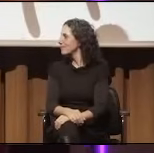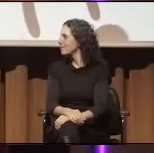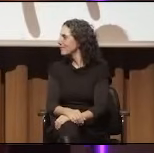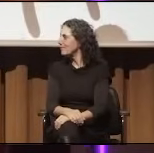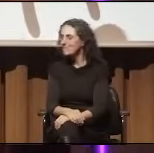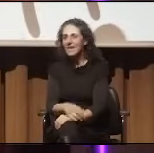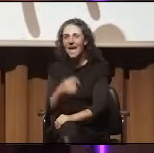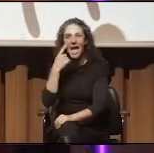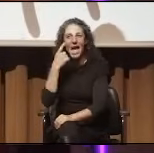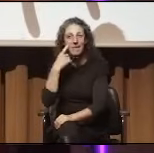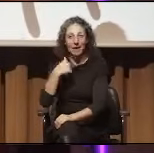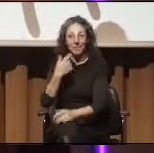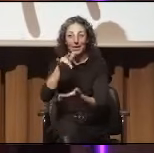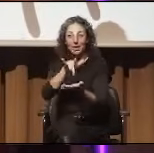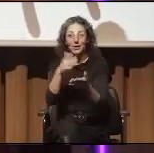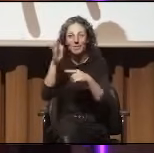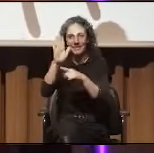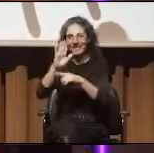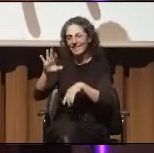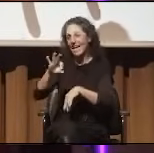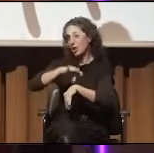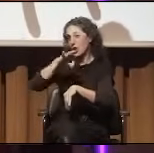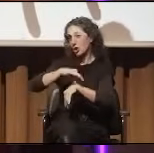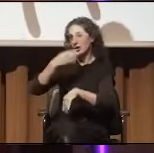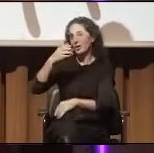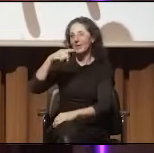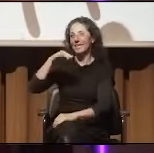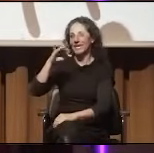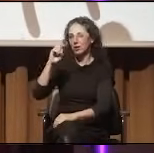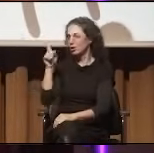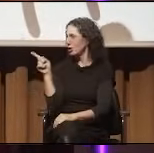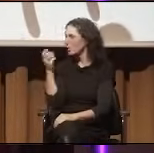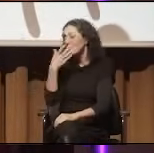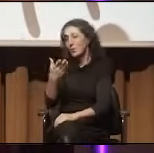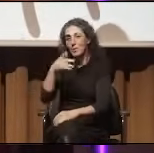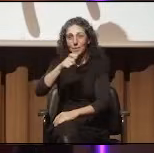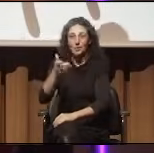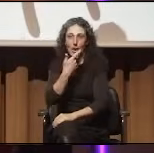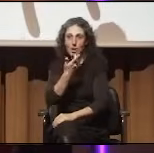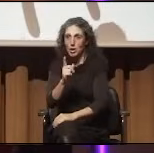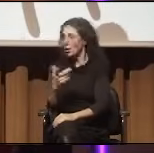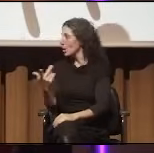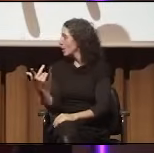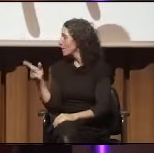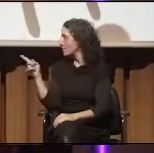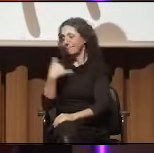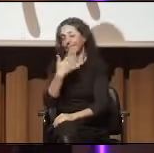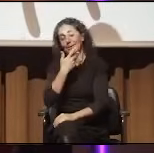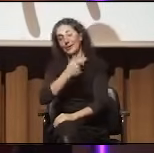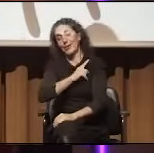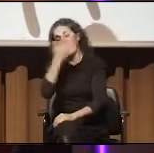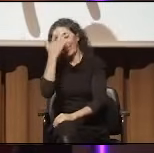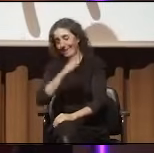A ver, me toca presentar al doctor Benito, por quien no lo conozca. Ya me conocen. ¿Sí?